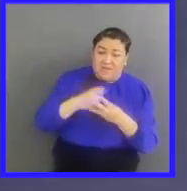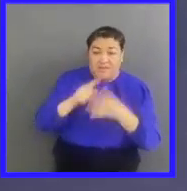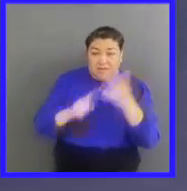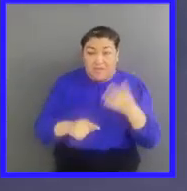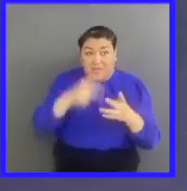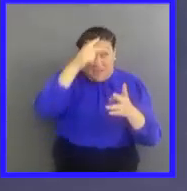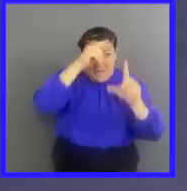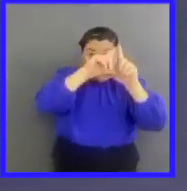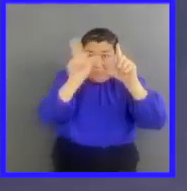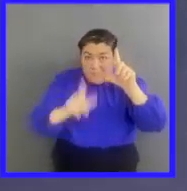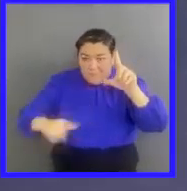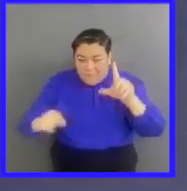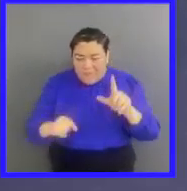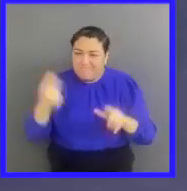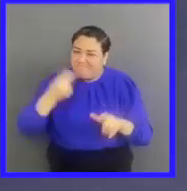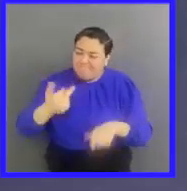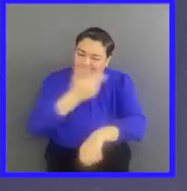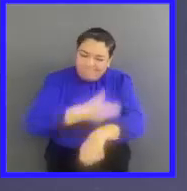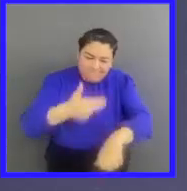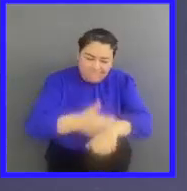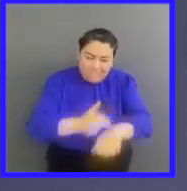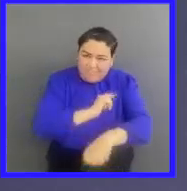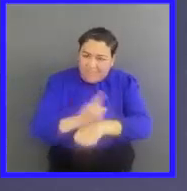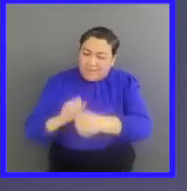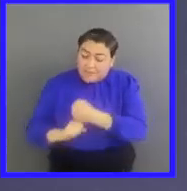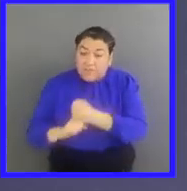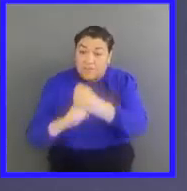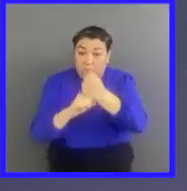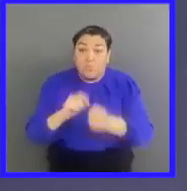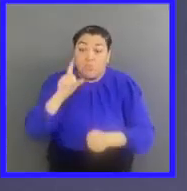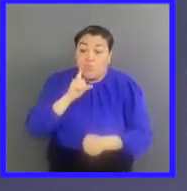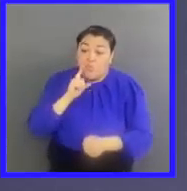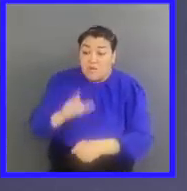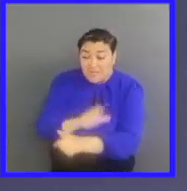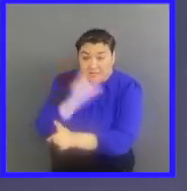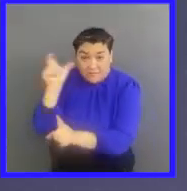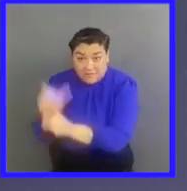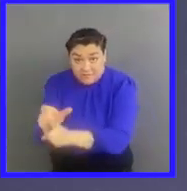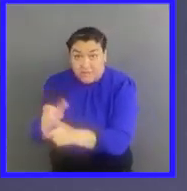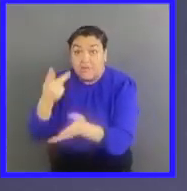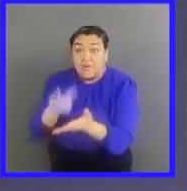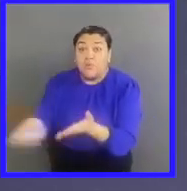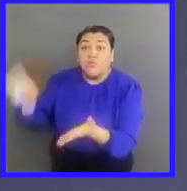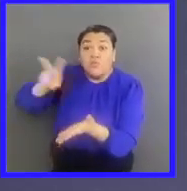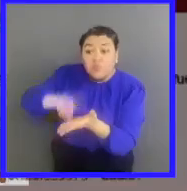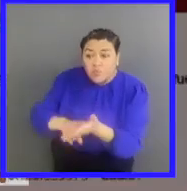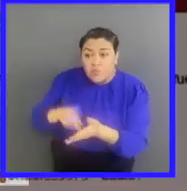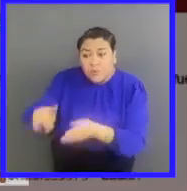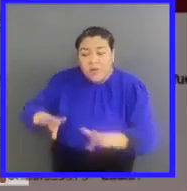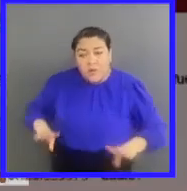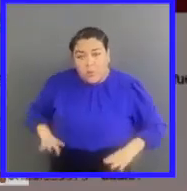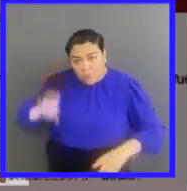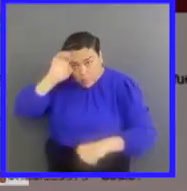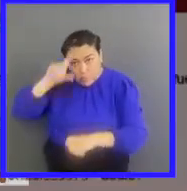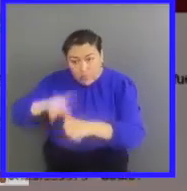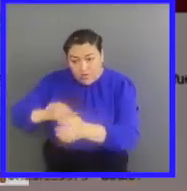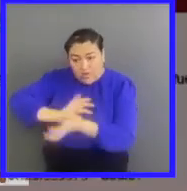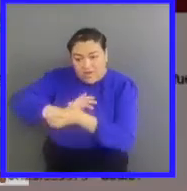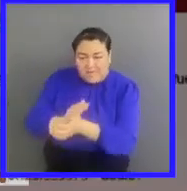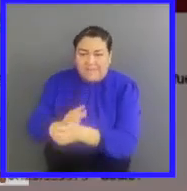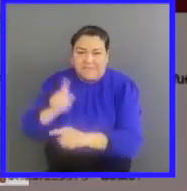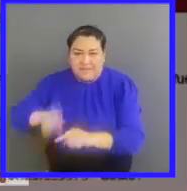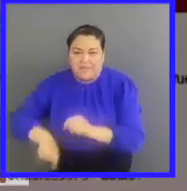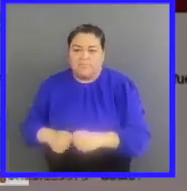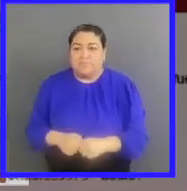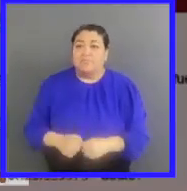de medidas afirmativas con perspectiva no solo de género, sino también intercultural y antirracista. Se informó que en